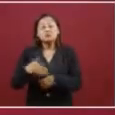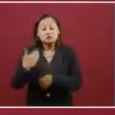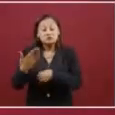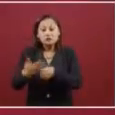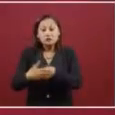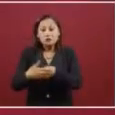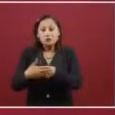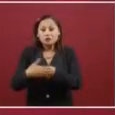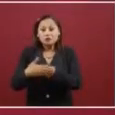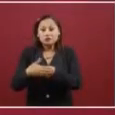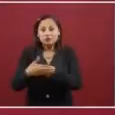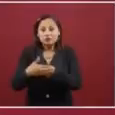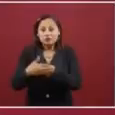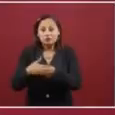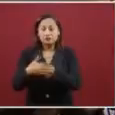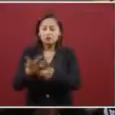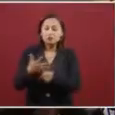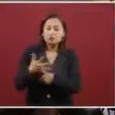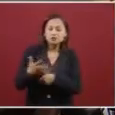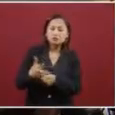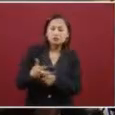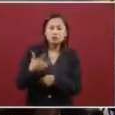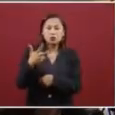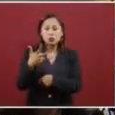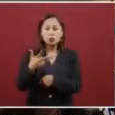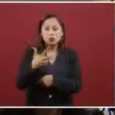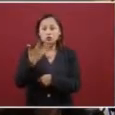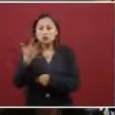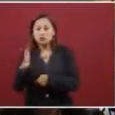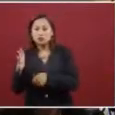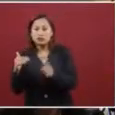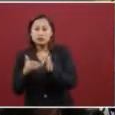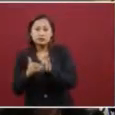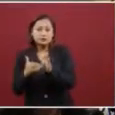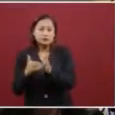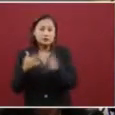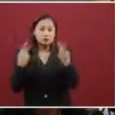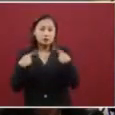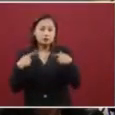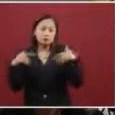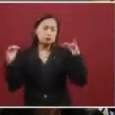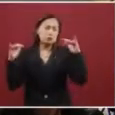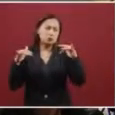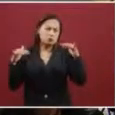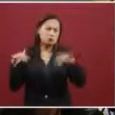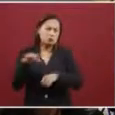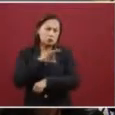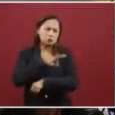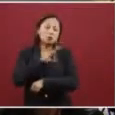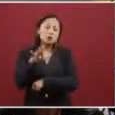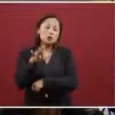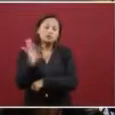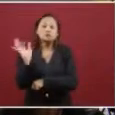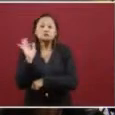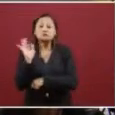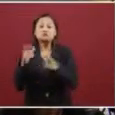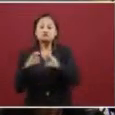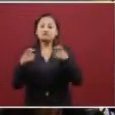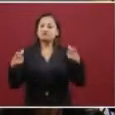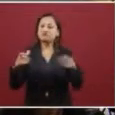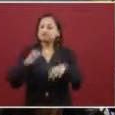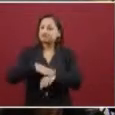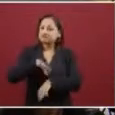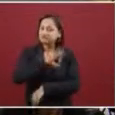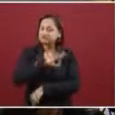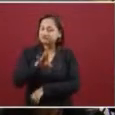para llegar a 8 ó 10 millones de pasajeros e incluso podría ampliarse más el